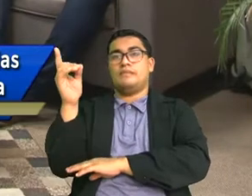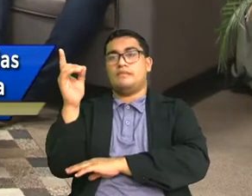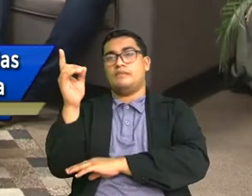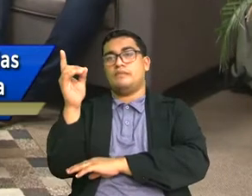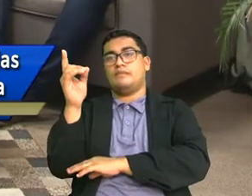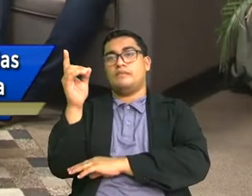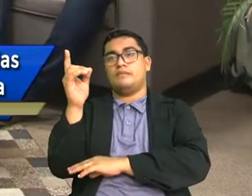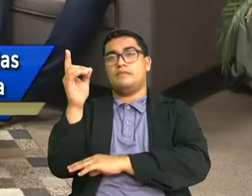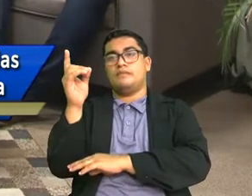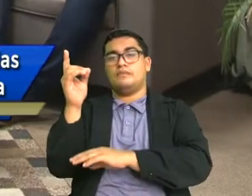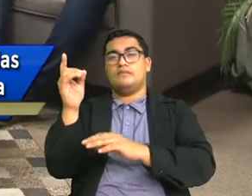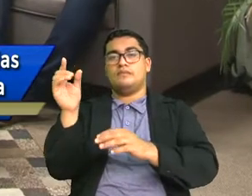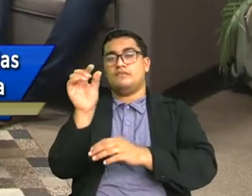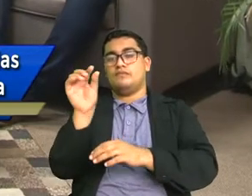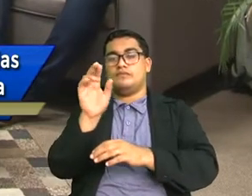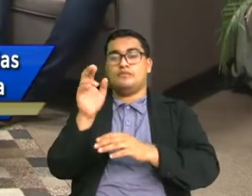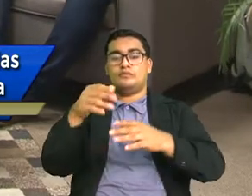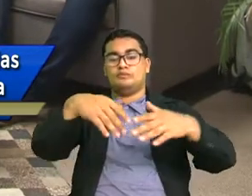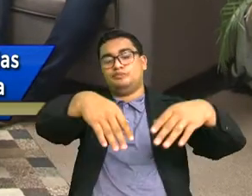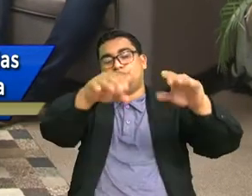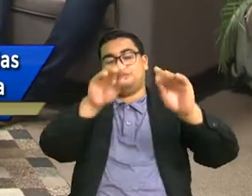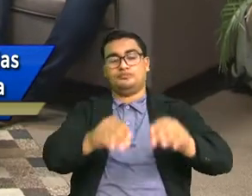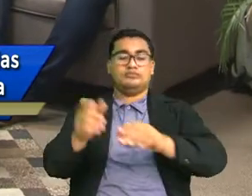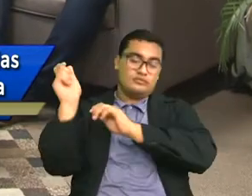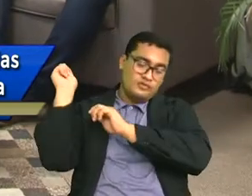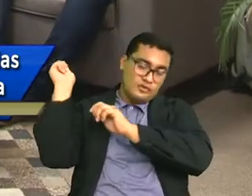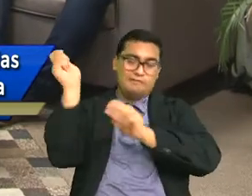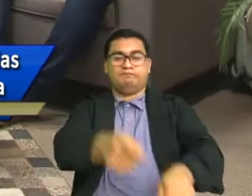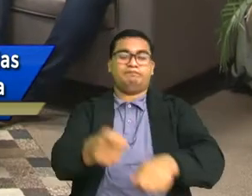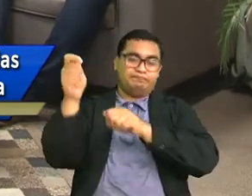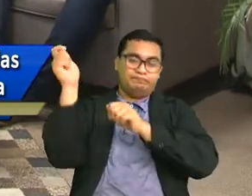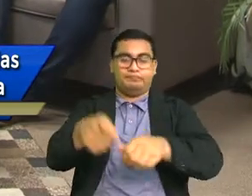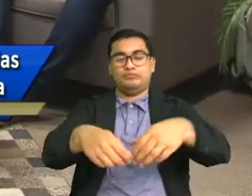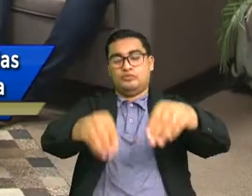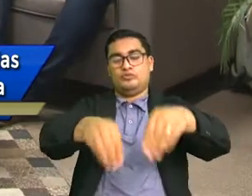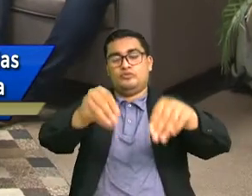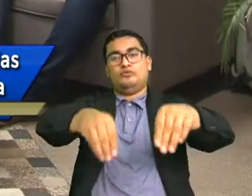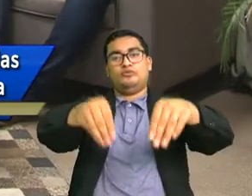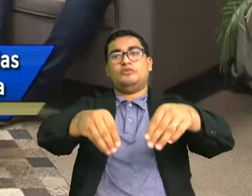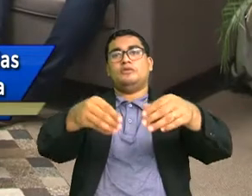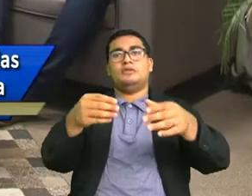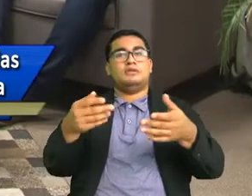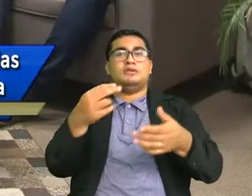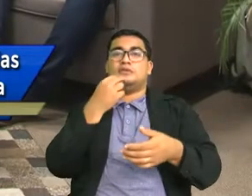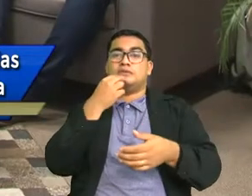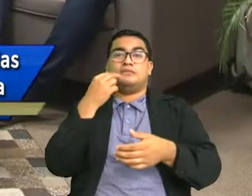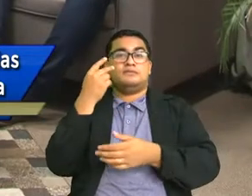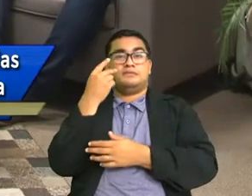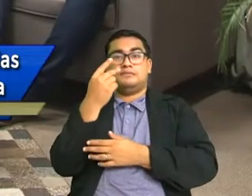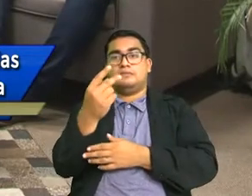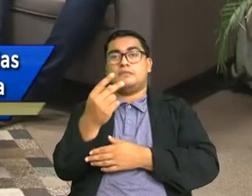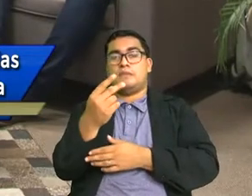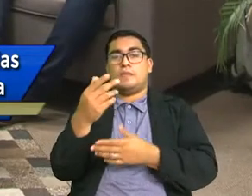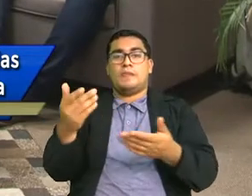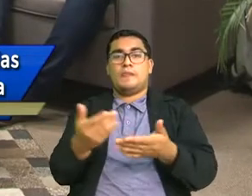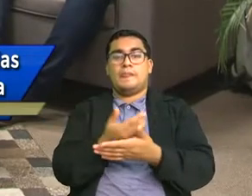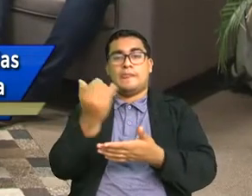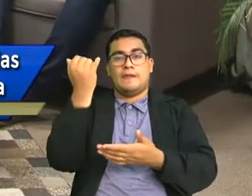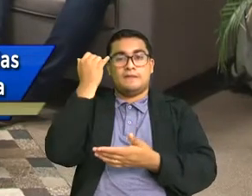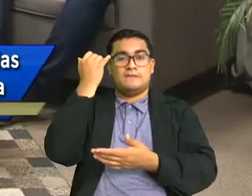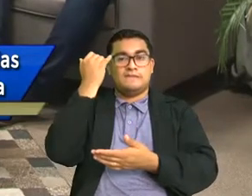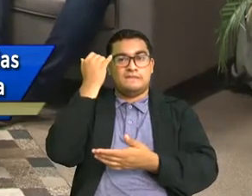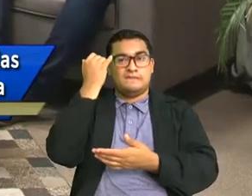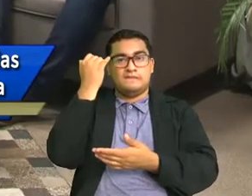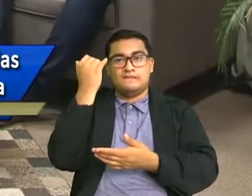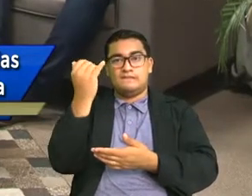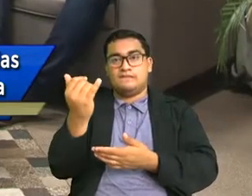en apoyar los frijoles es decir ustedes no sé si lo han logrado ver o lo han visto esa es la tecnología a la que hemos venido utilizando que